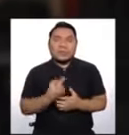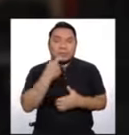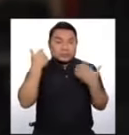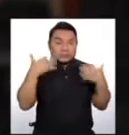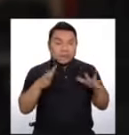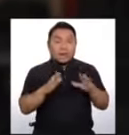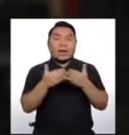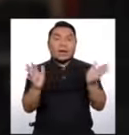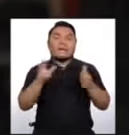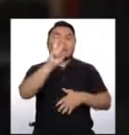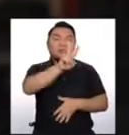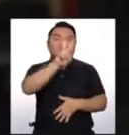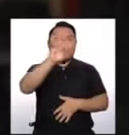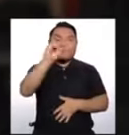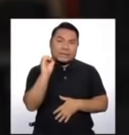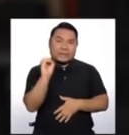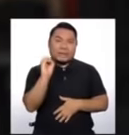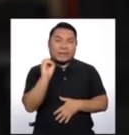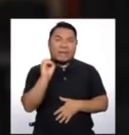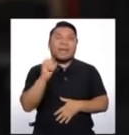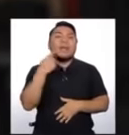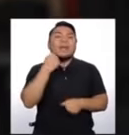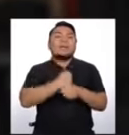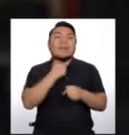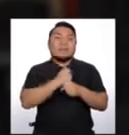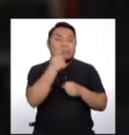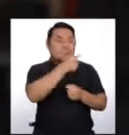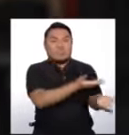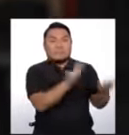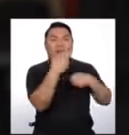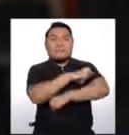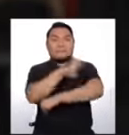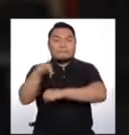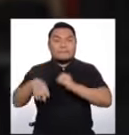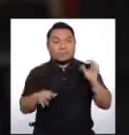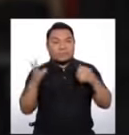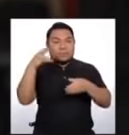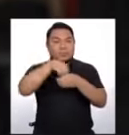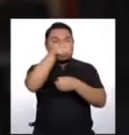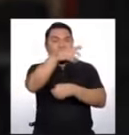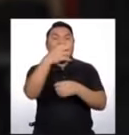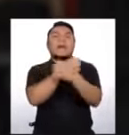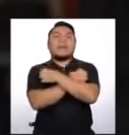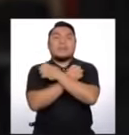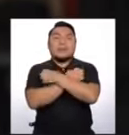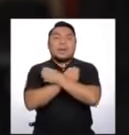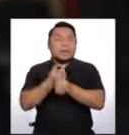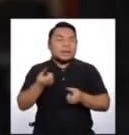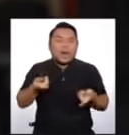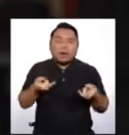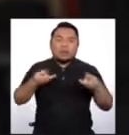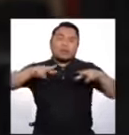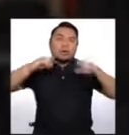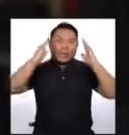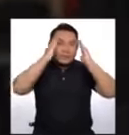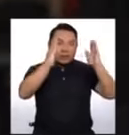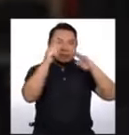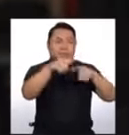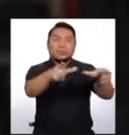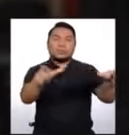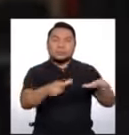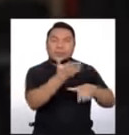abierto 220 plazas de trabajo para profesionales en Lambayeque que van a reforzar la atención de esa